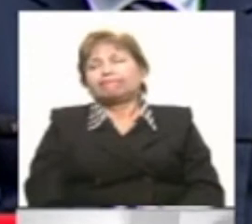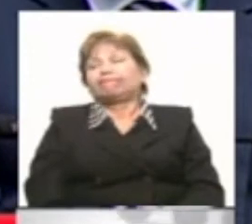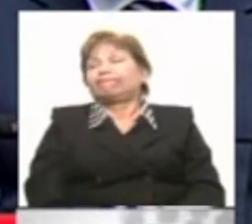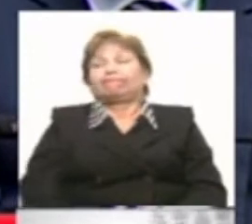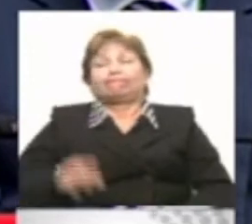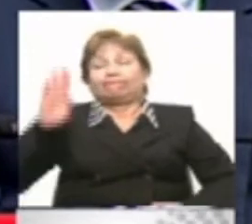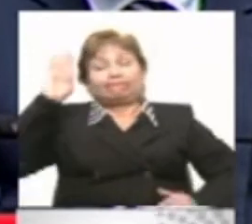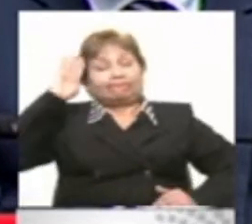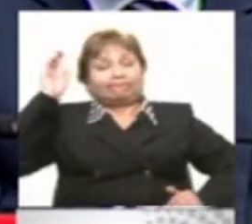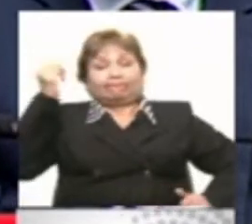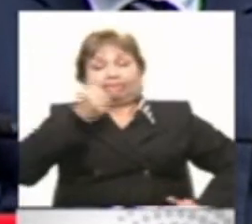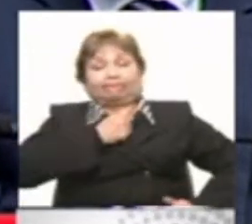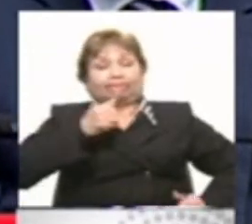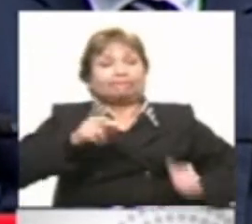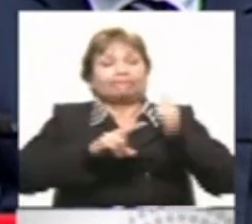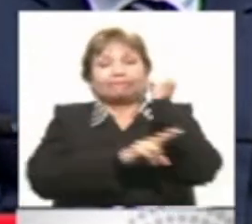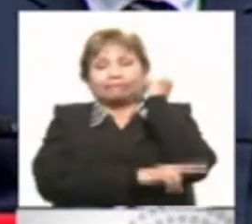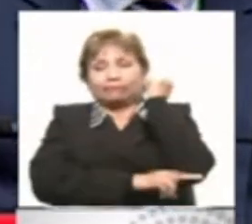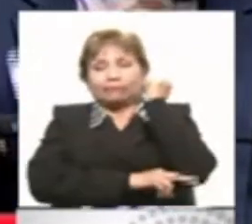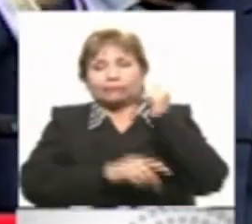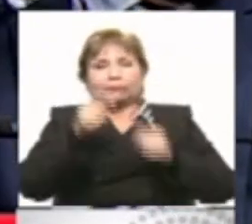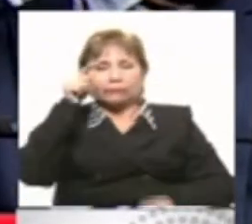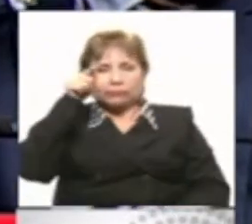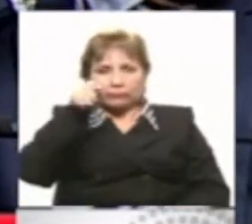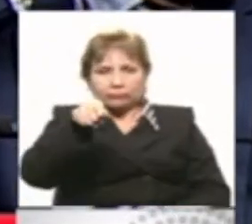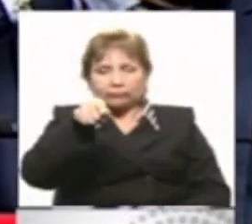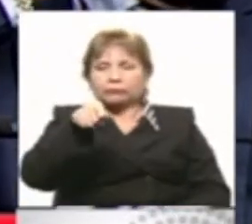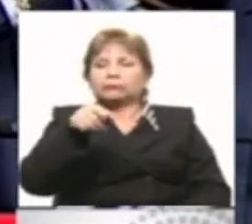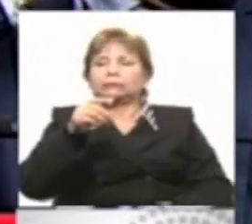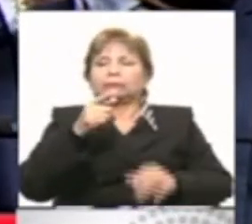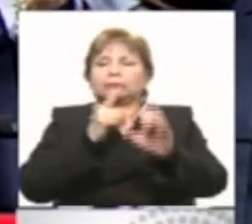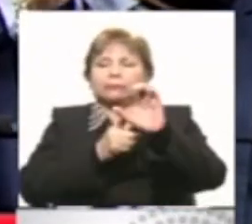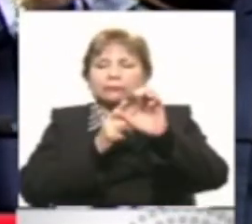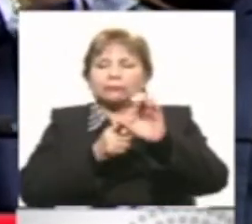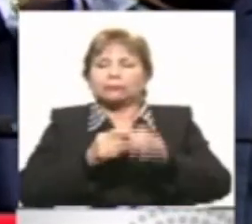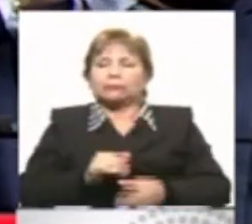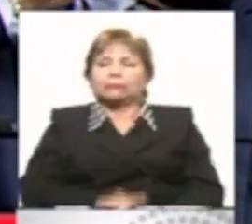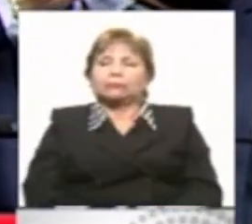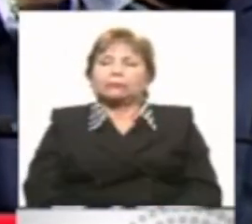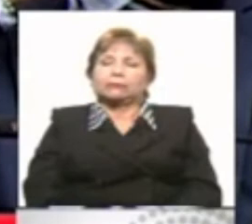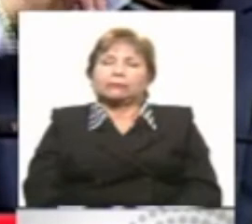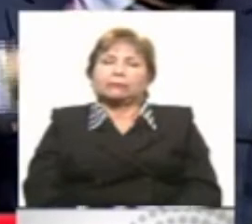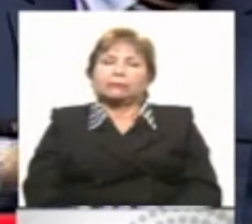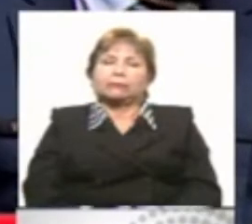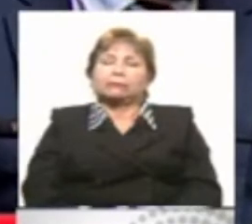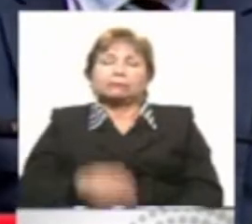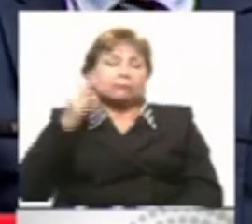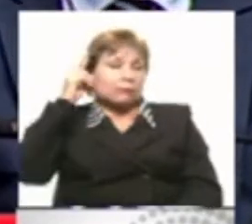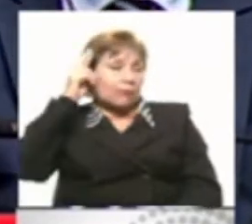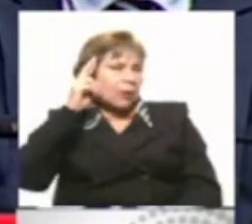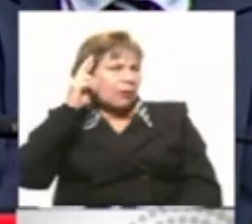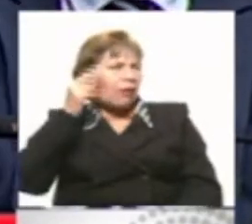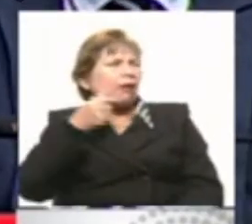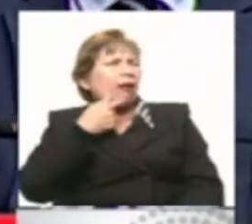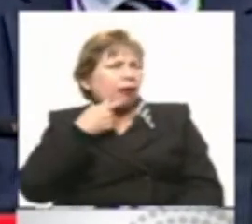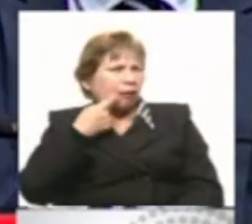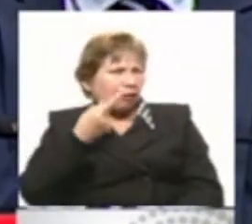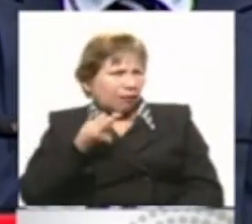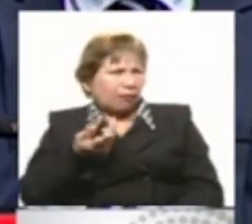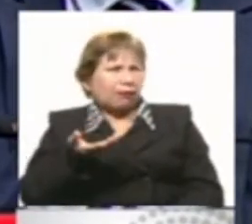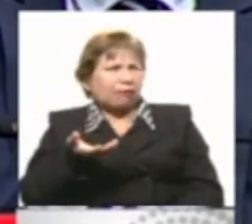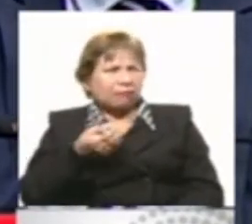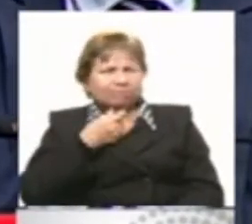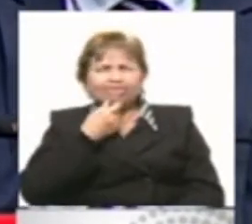La Policía Nacional lo señala como terrorista. Por eso le digo